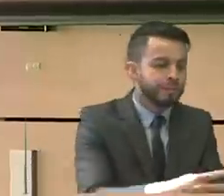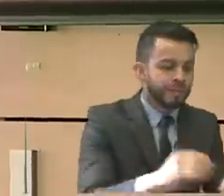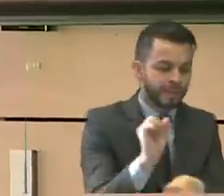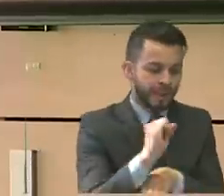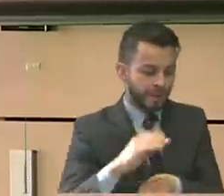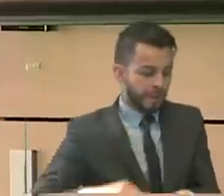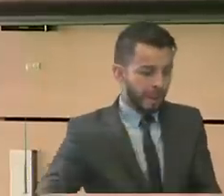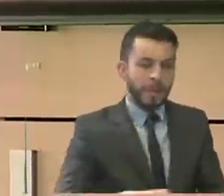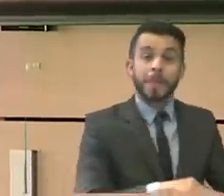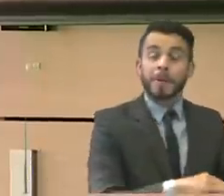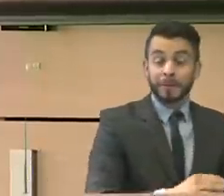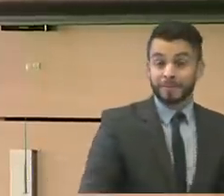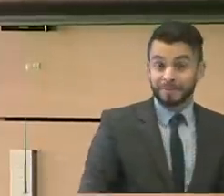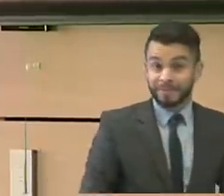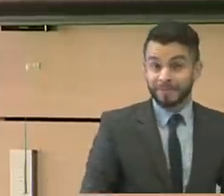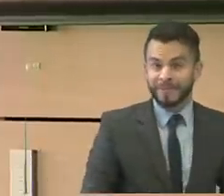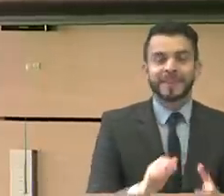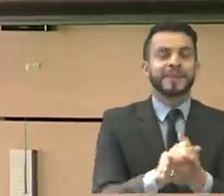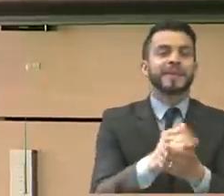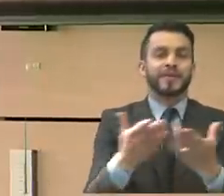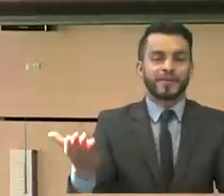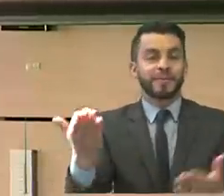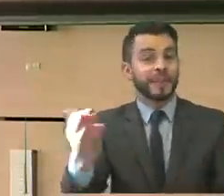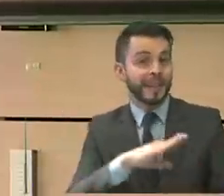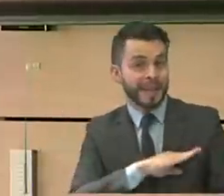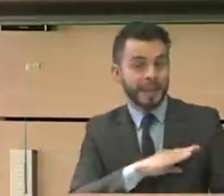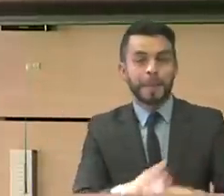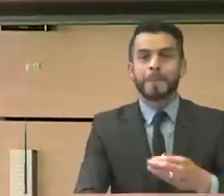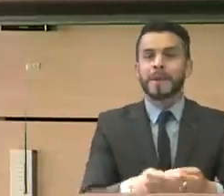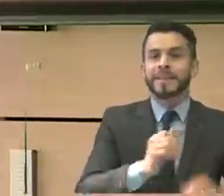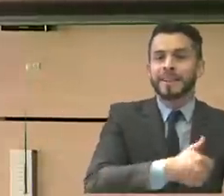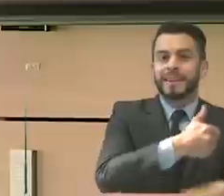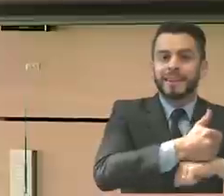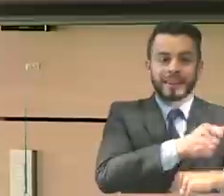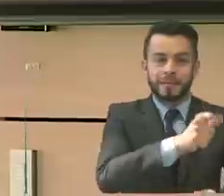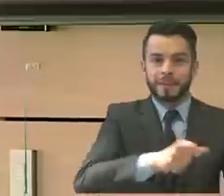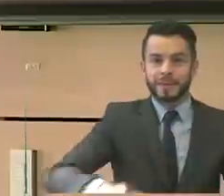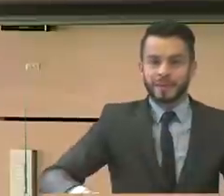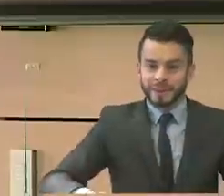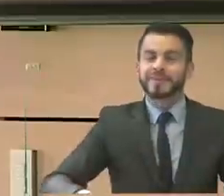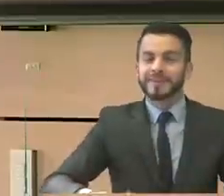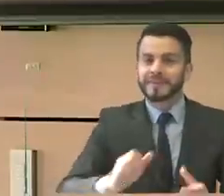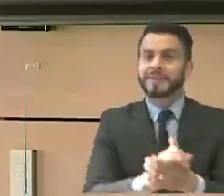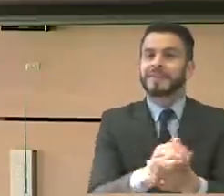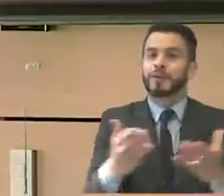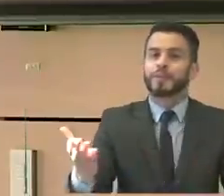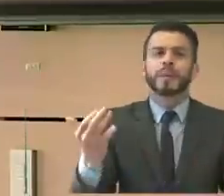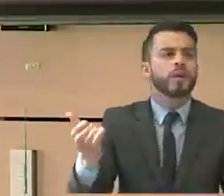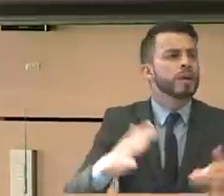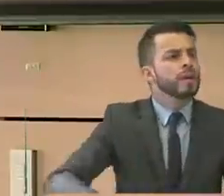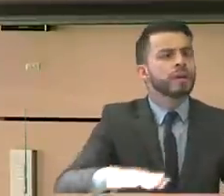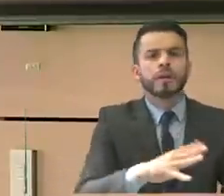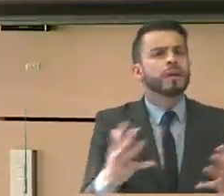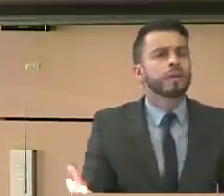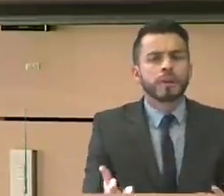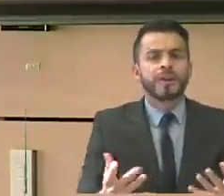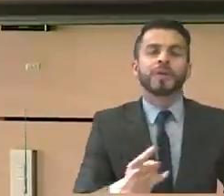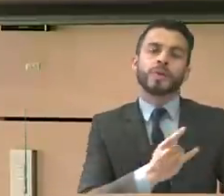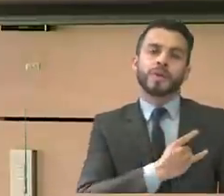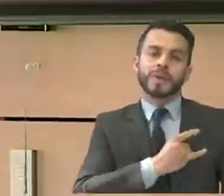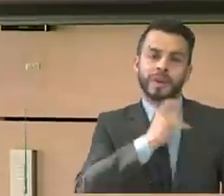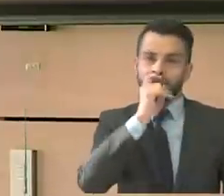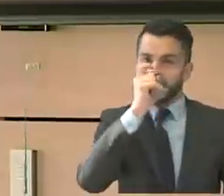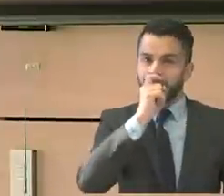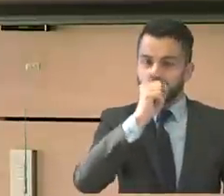alcaldesa y a nuestros directivos. En este momento nos encontramos en la Pontificia Universidad Javeriana para presentar los